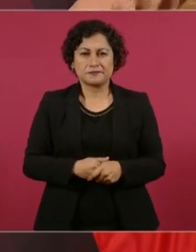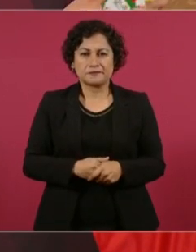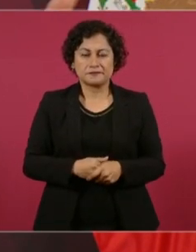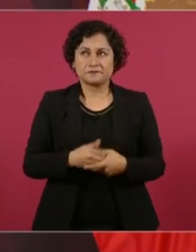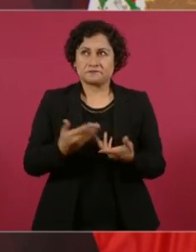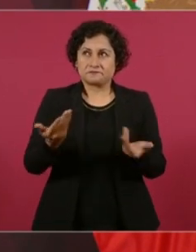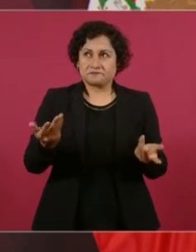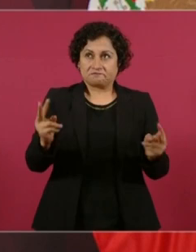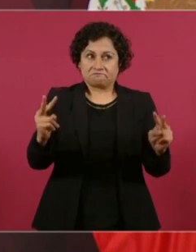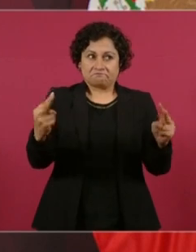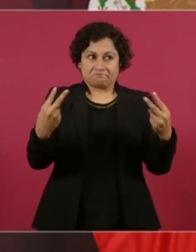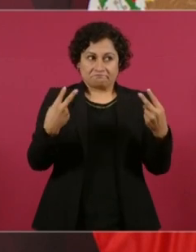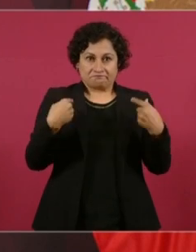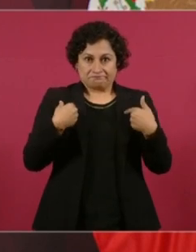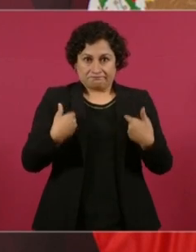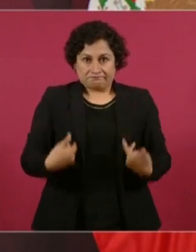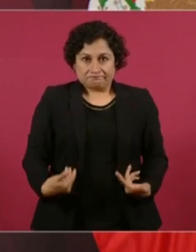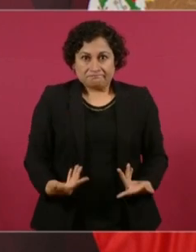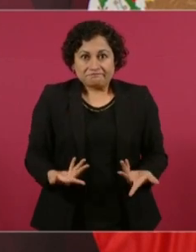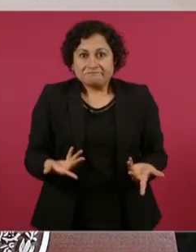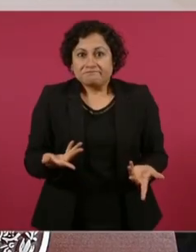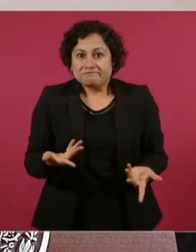¿De dónde?